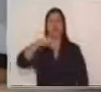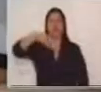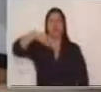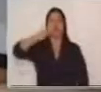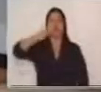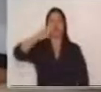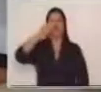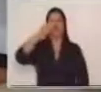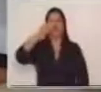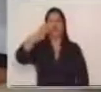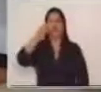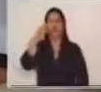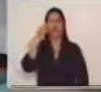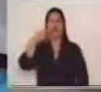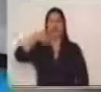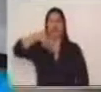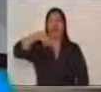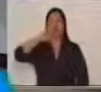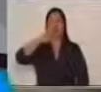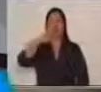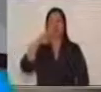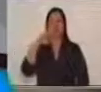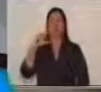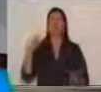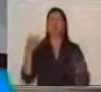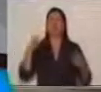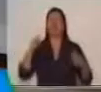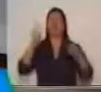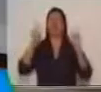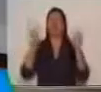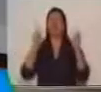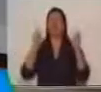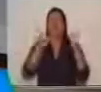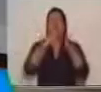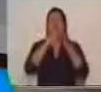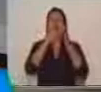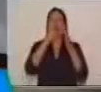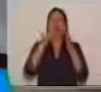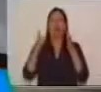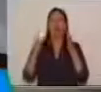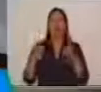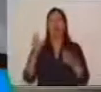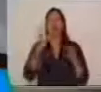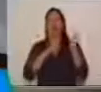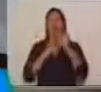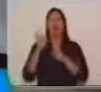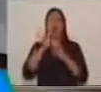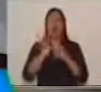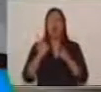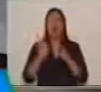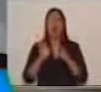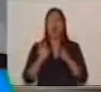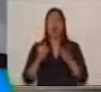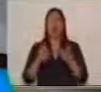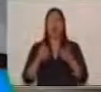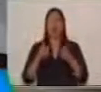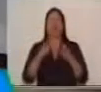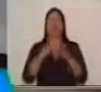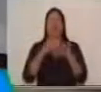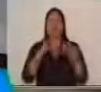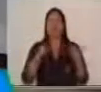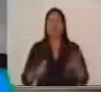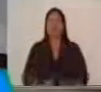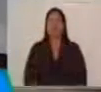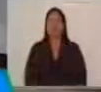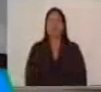desarrollaré el tema literatura y géneros literarios del área de comunicación y lenguaje. Si en casa hay